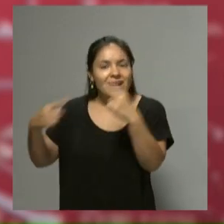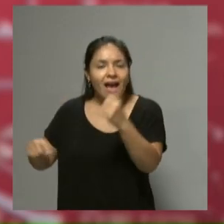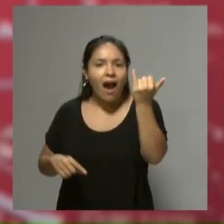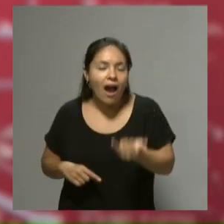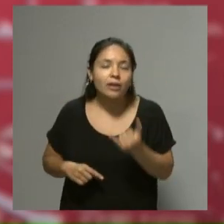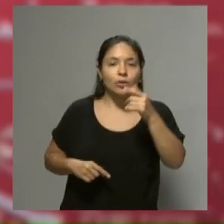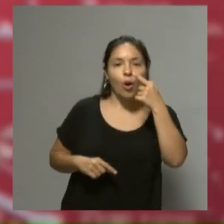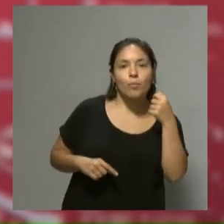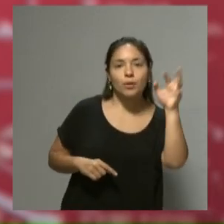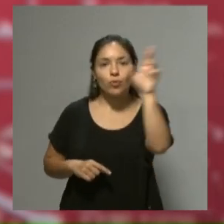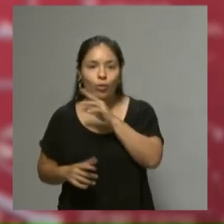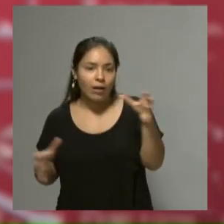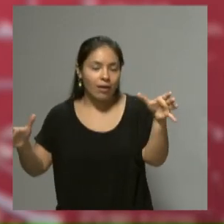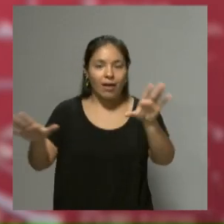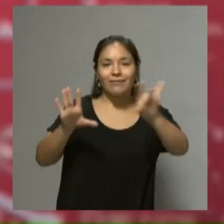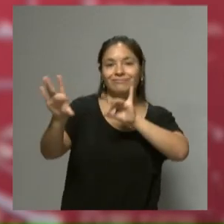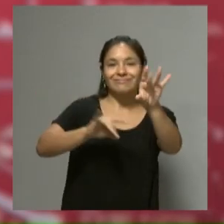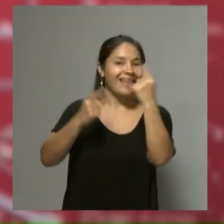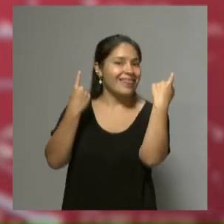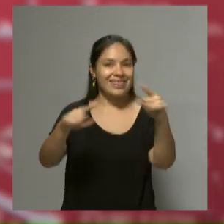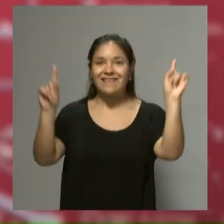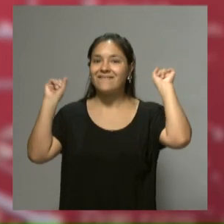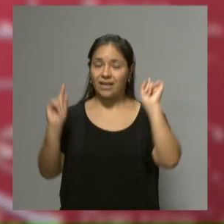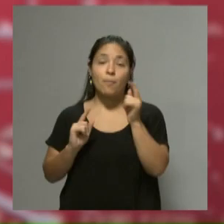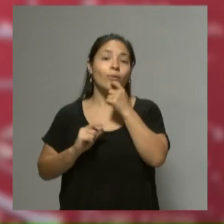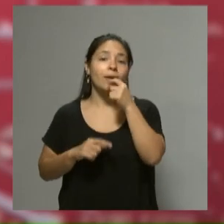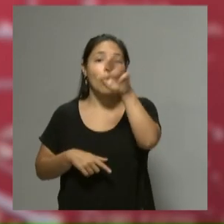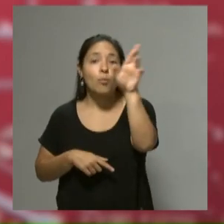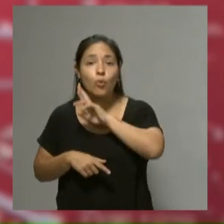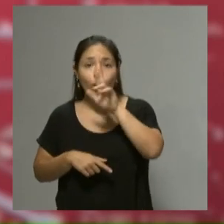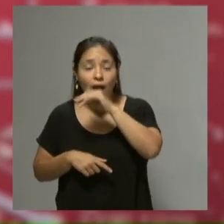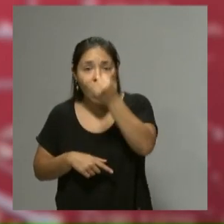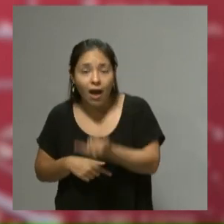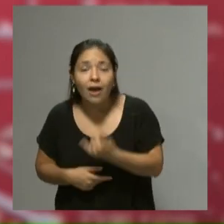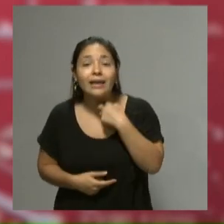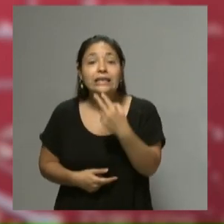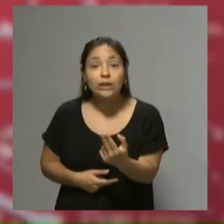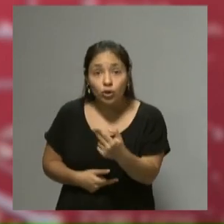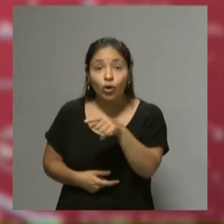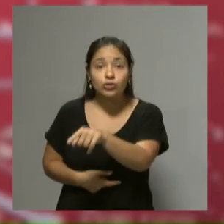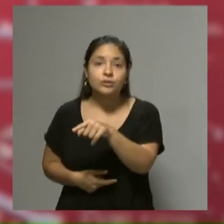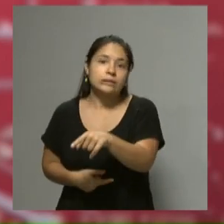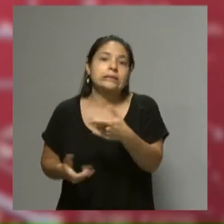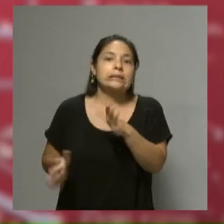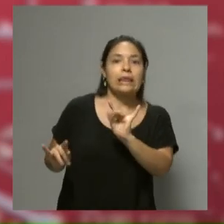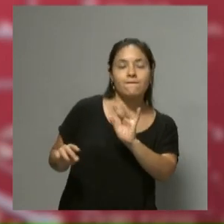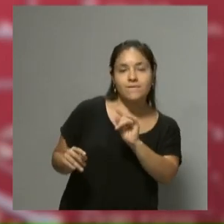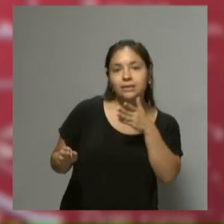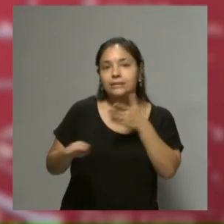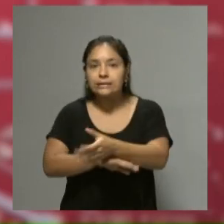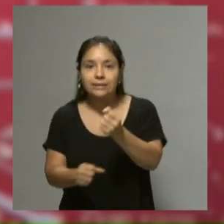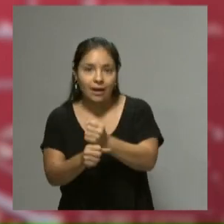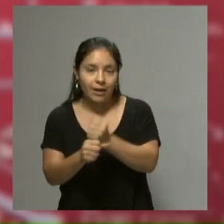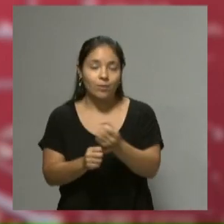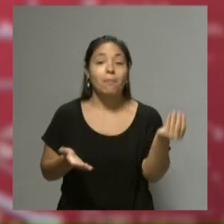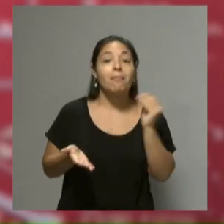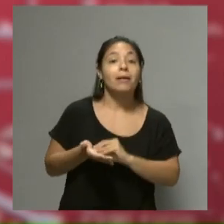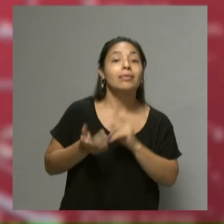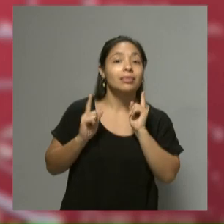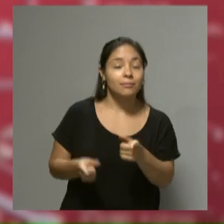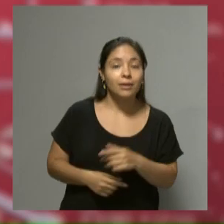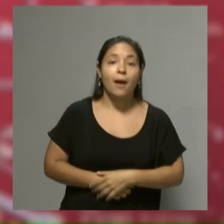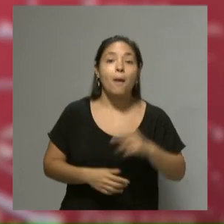hombres y mujeres. Tener hijos es un factor que condiciona la presencia de mujeres en el mercado laboral. Eso por un lado. Y además agrega, además viene la